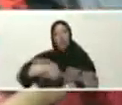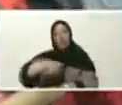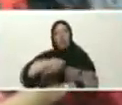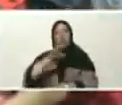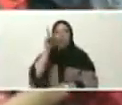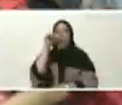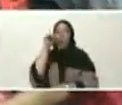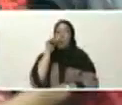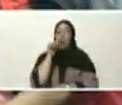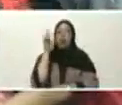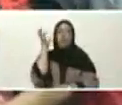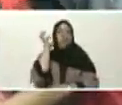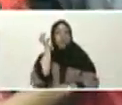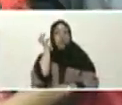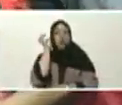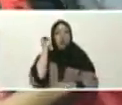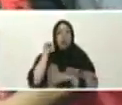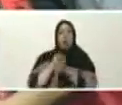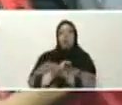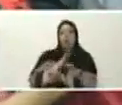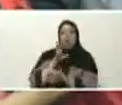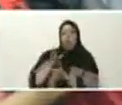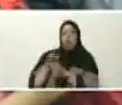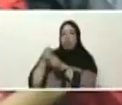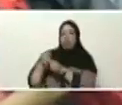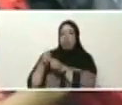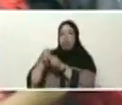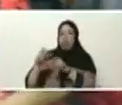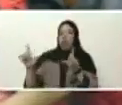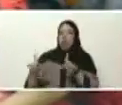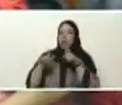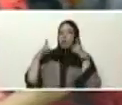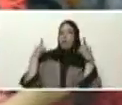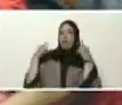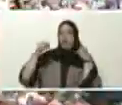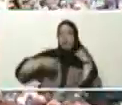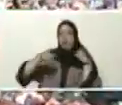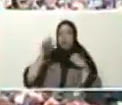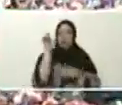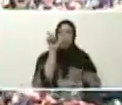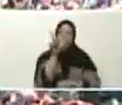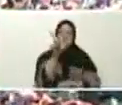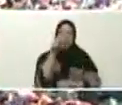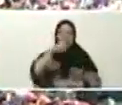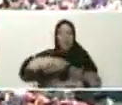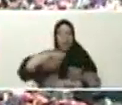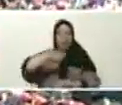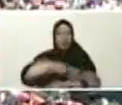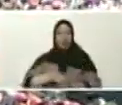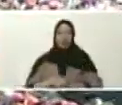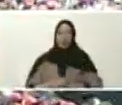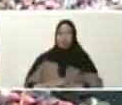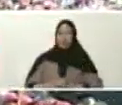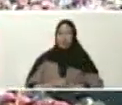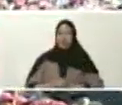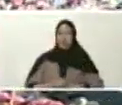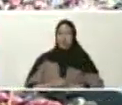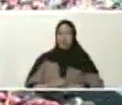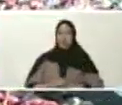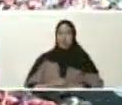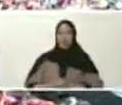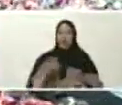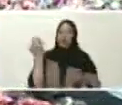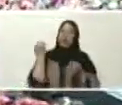hombre y cada mujer que está en el polideportivo, José María Vargas, del Partido Socialista Unido de Venezuela, es la